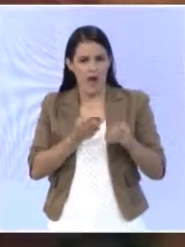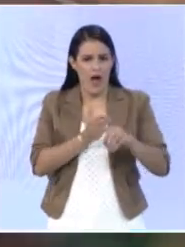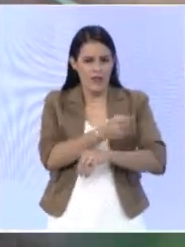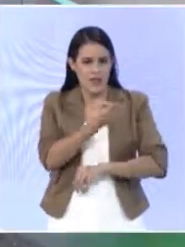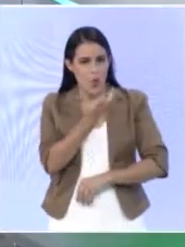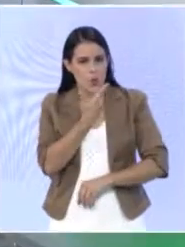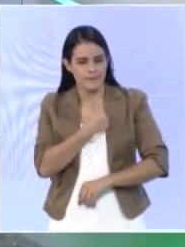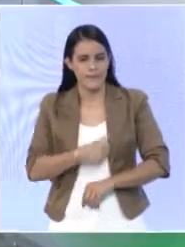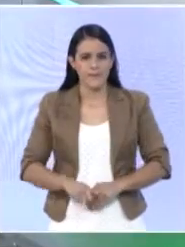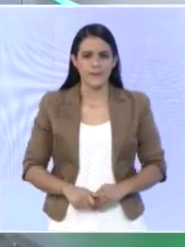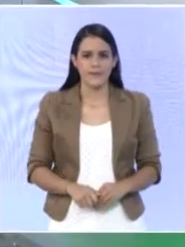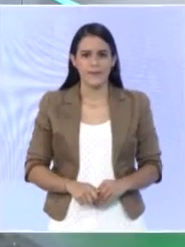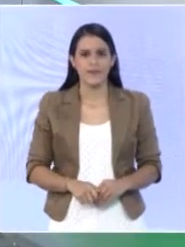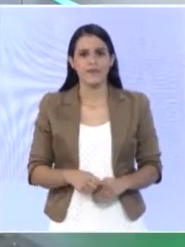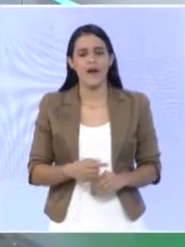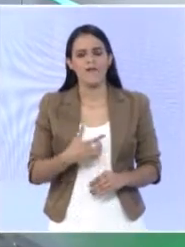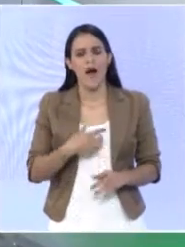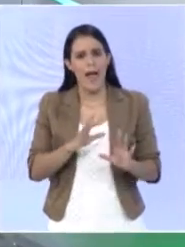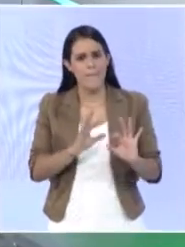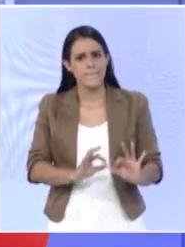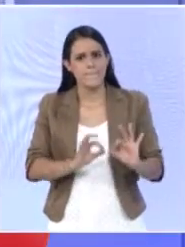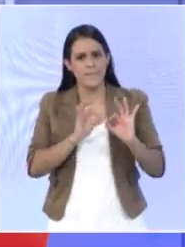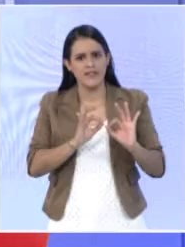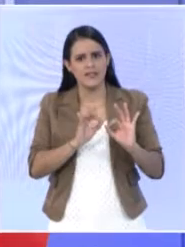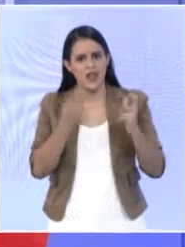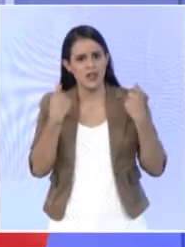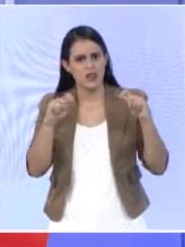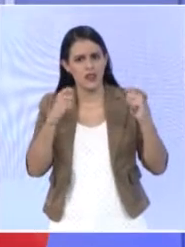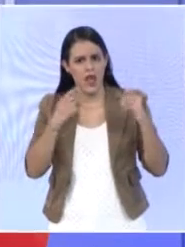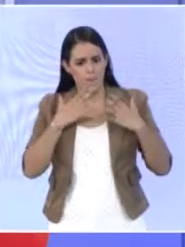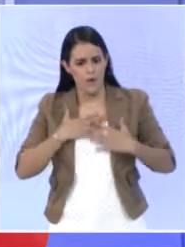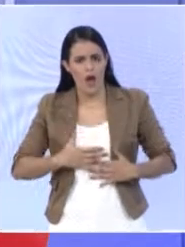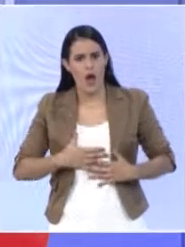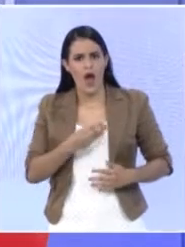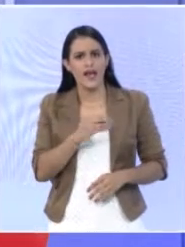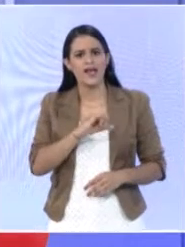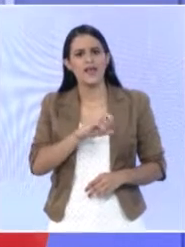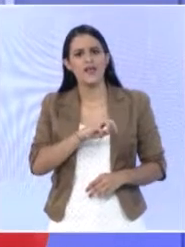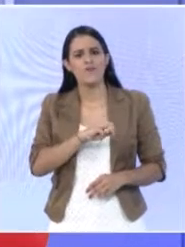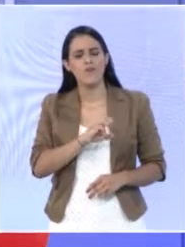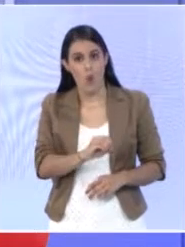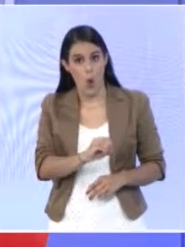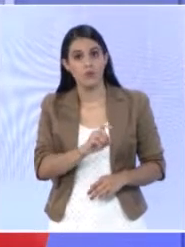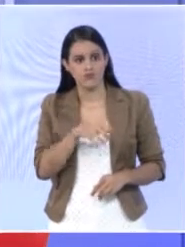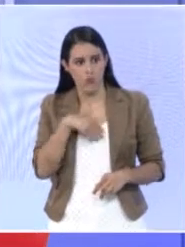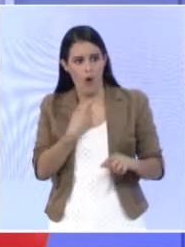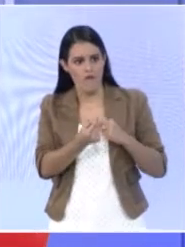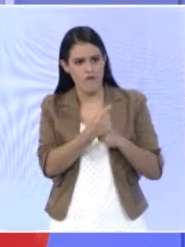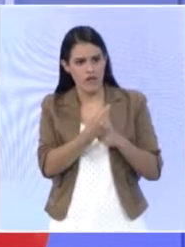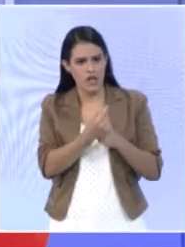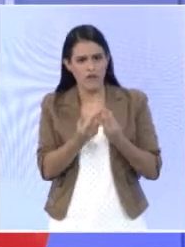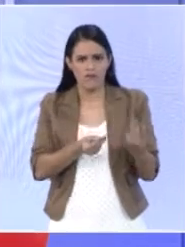parte anterior que hay una quimioterapia específicamente para la malaria paludismo para atacar lo que sería este parásito